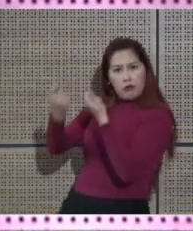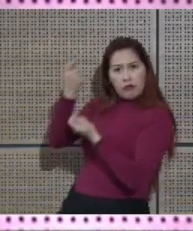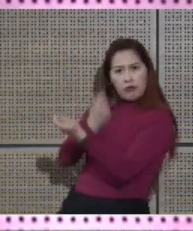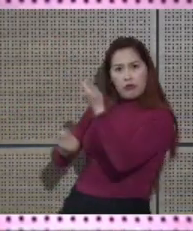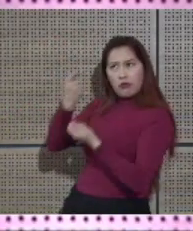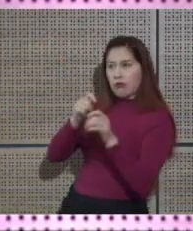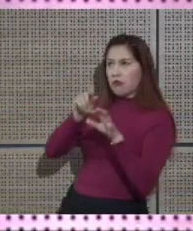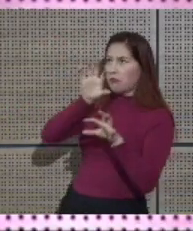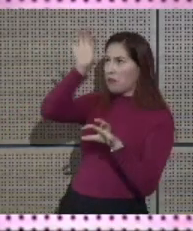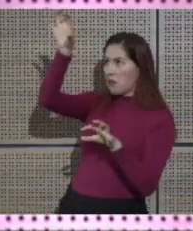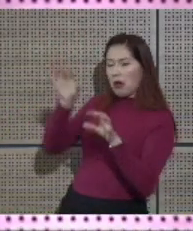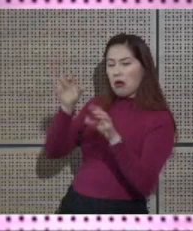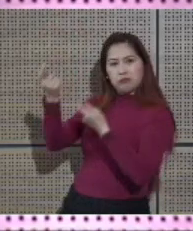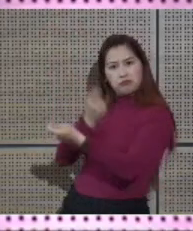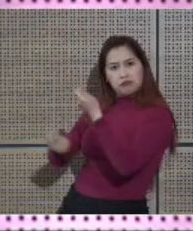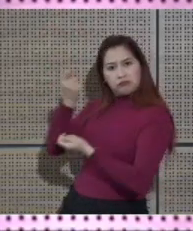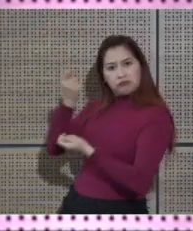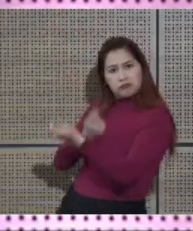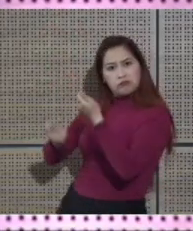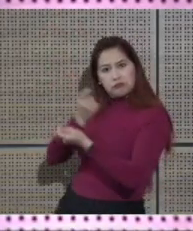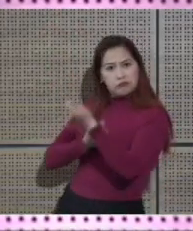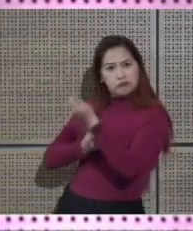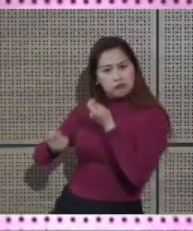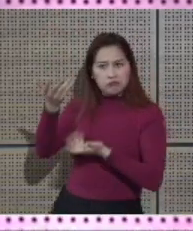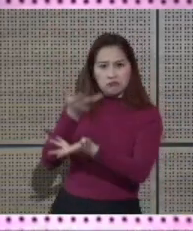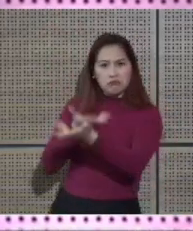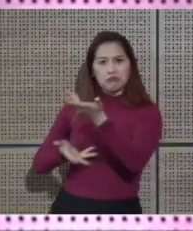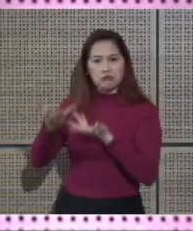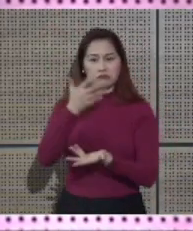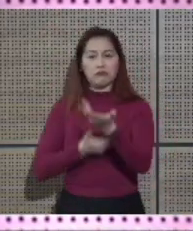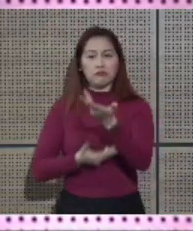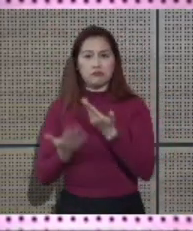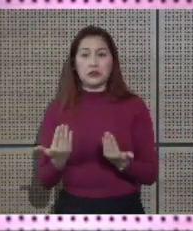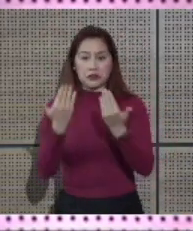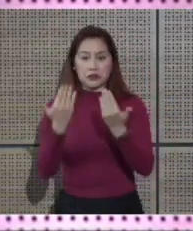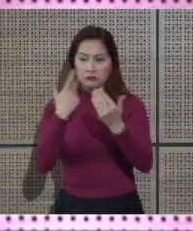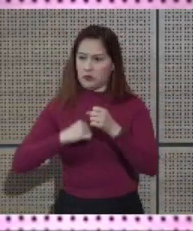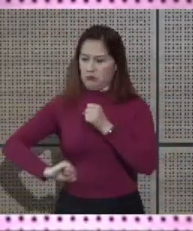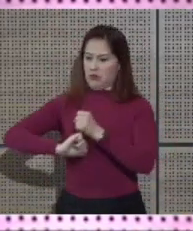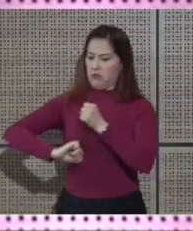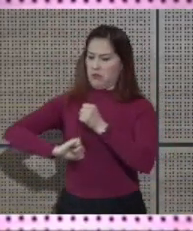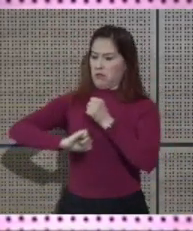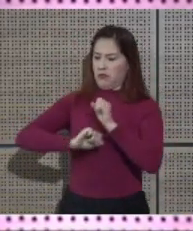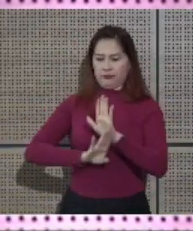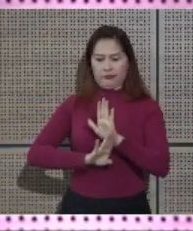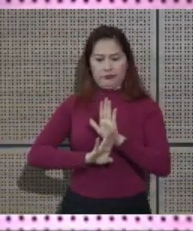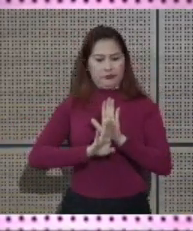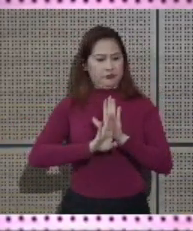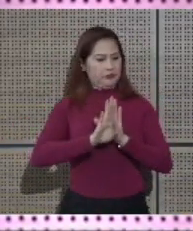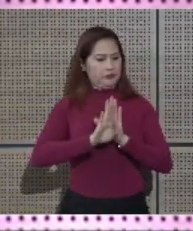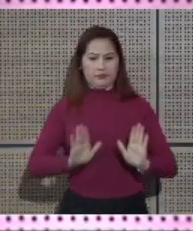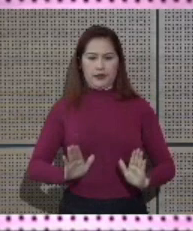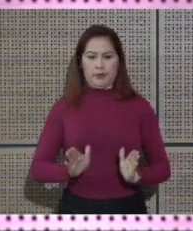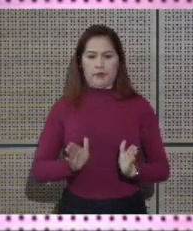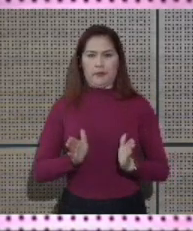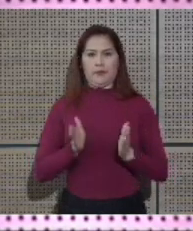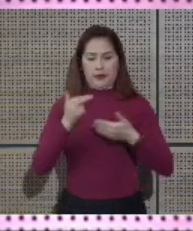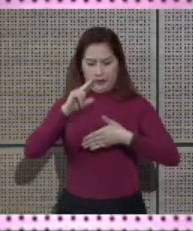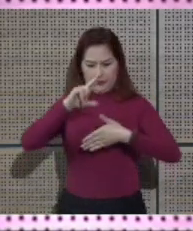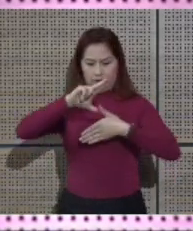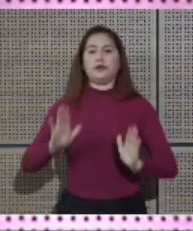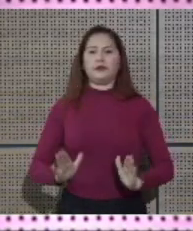son básicamente commodities. En un caso o en otro, dependiendo del país, han tenido un impulso extraordinario. Eso ha